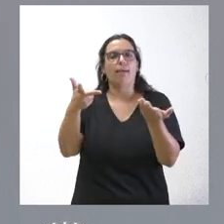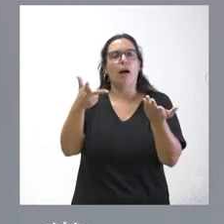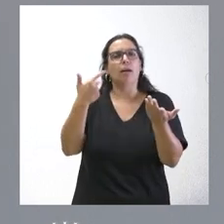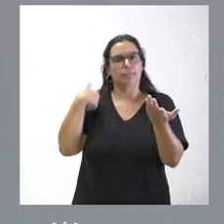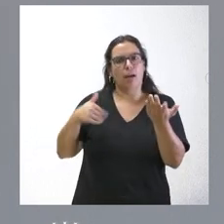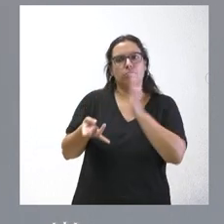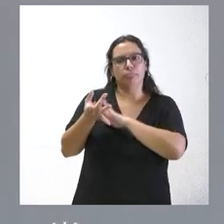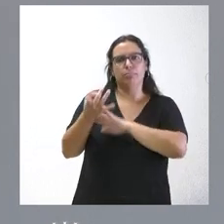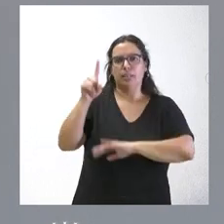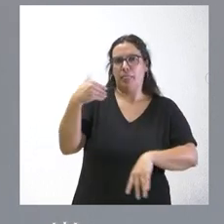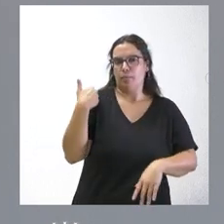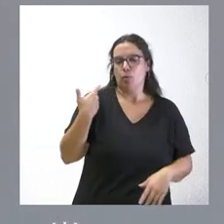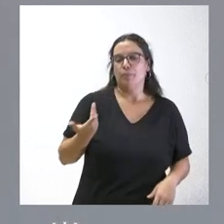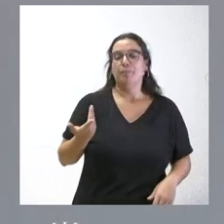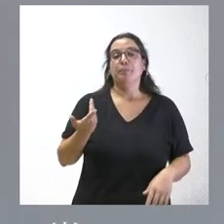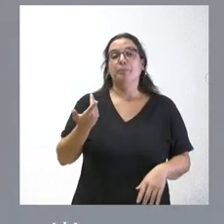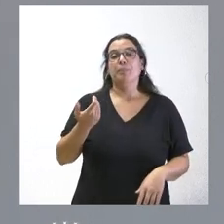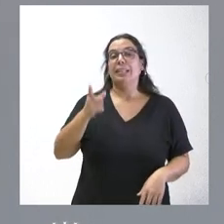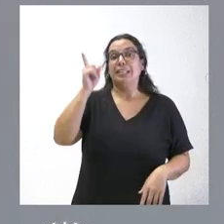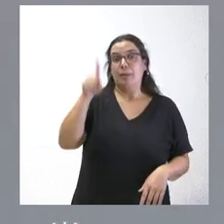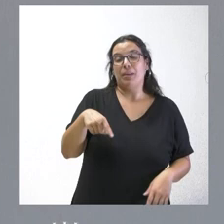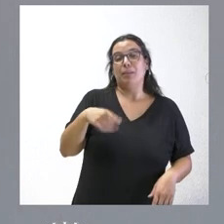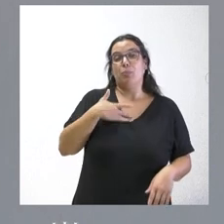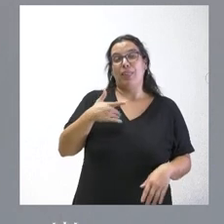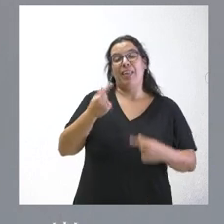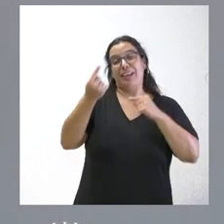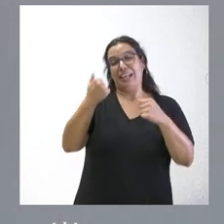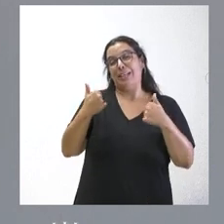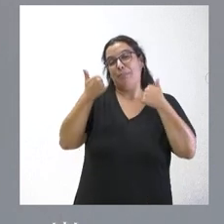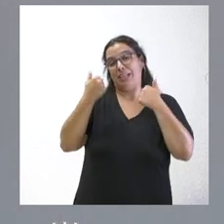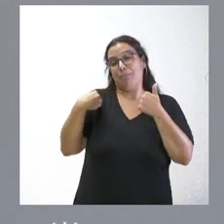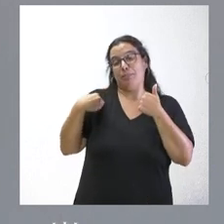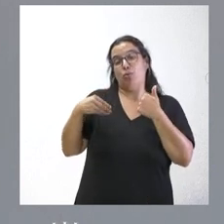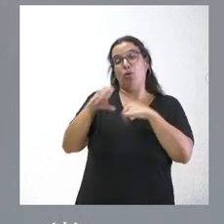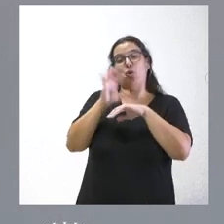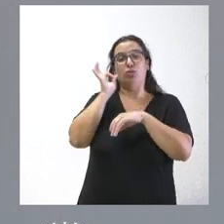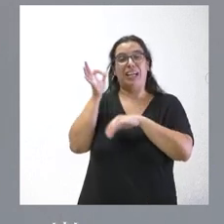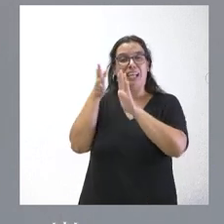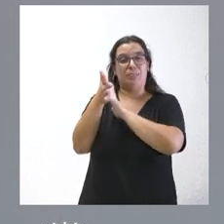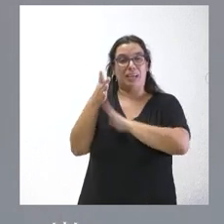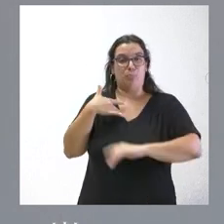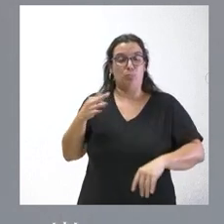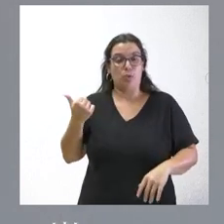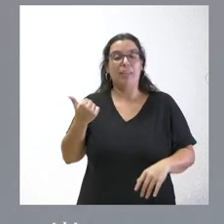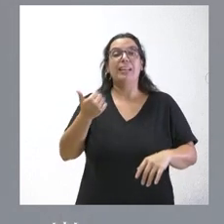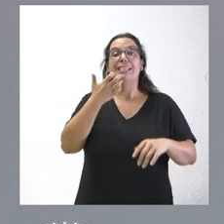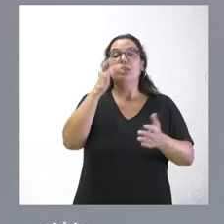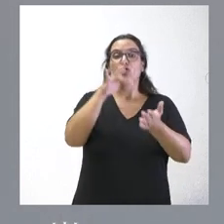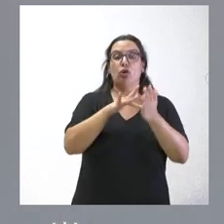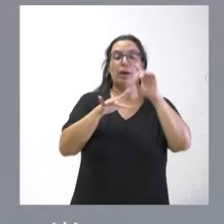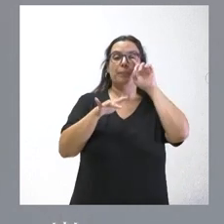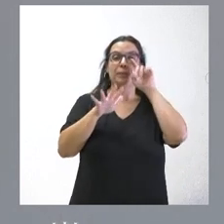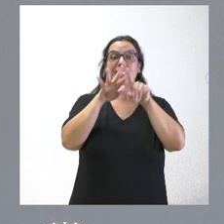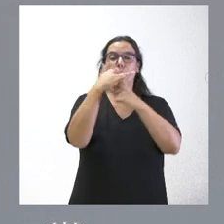desarrollado recientemente y también y en esto lo podría explicar quizá con más detalle la propia consejera de familia cuando existe una situación de